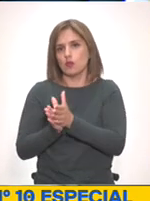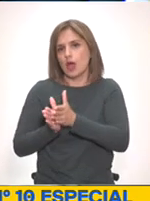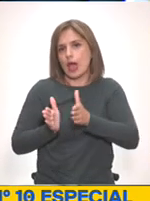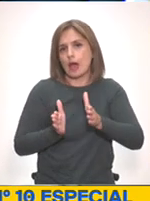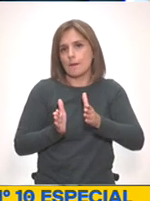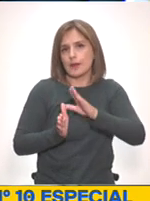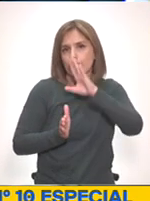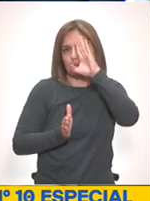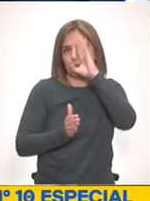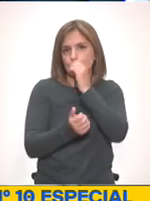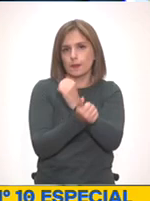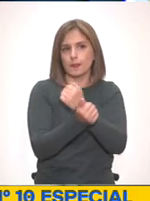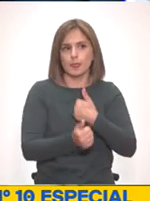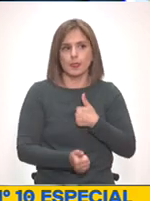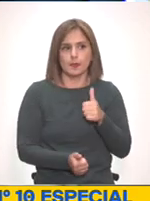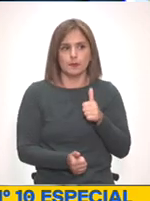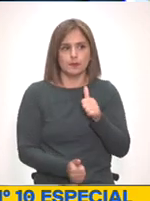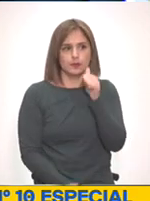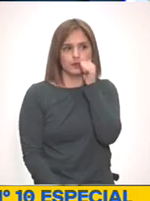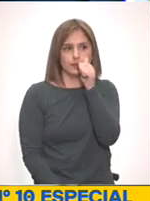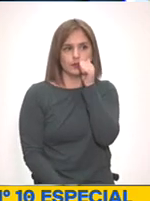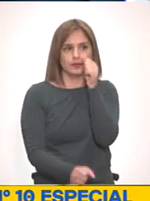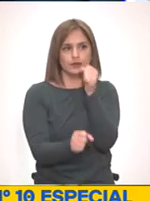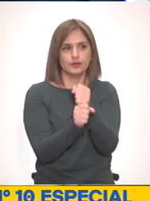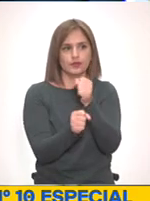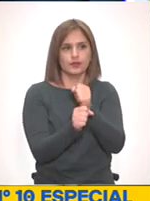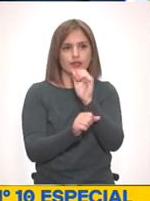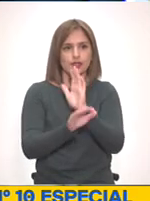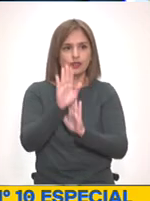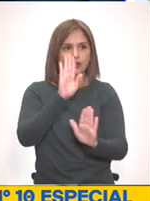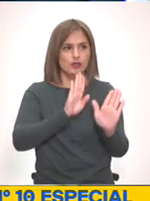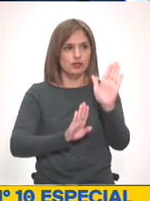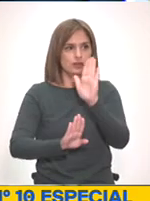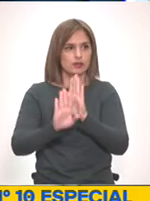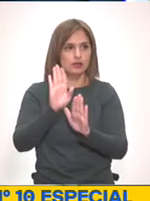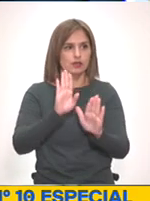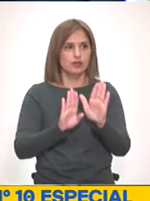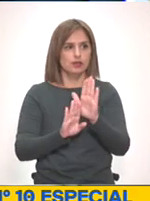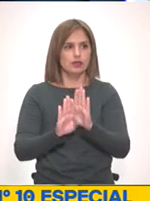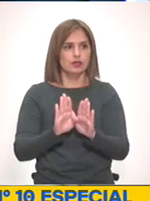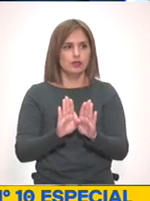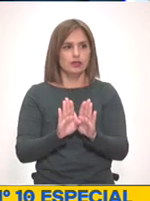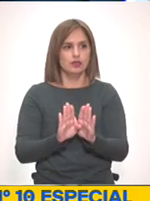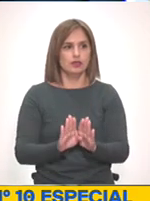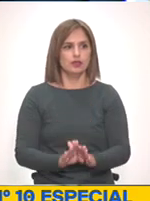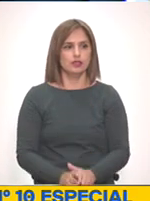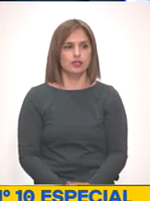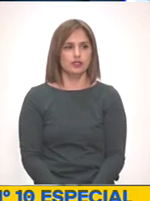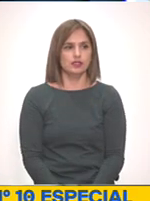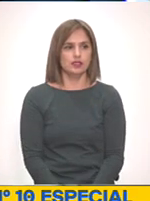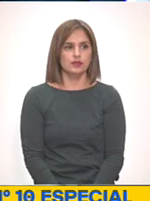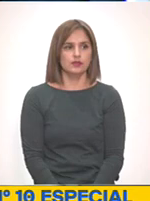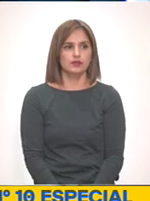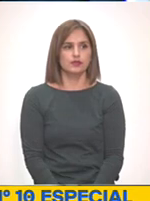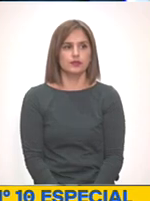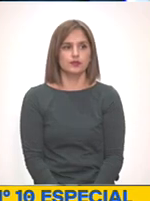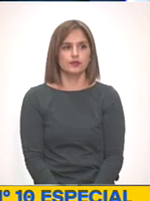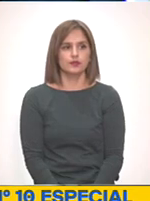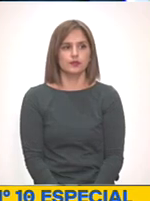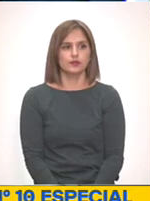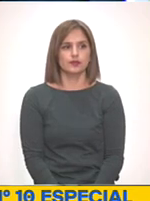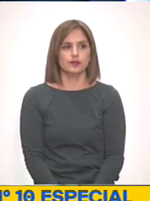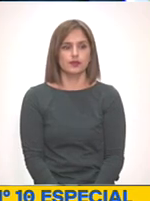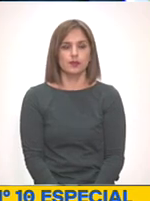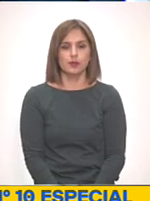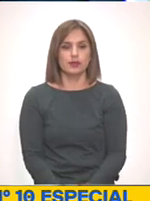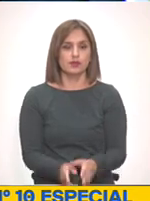que día a día trabajan de forma sigilosa y perseverante en la Macro zona Sur para combatir la crisis de inseguridad que vive